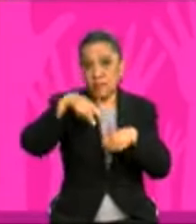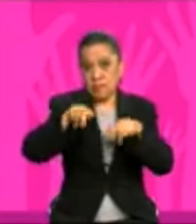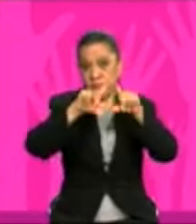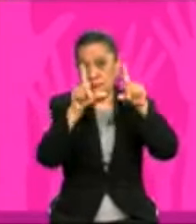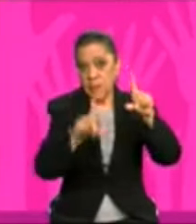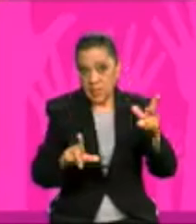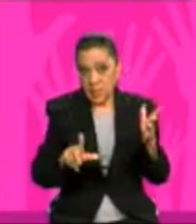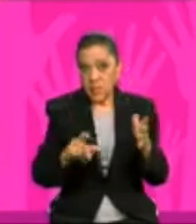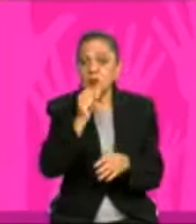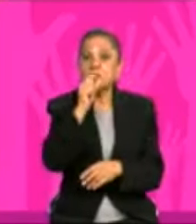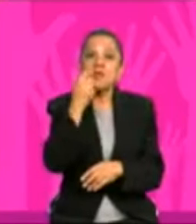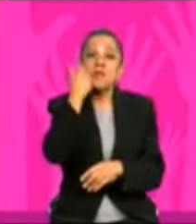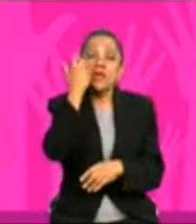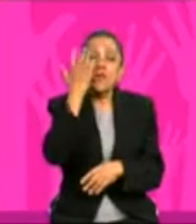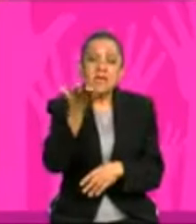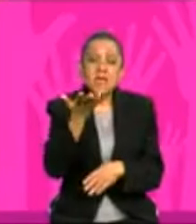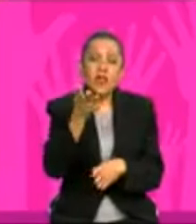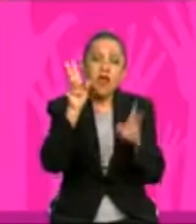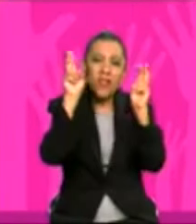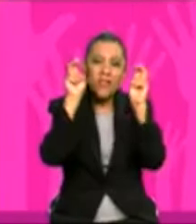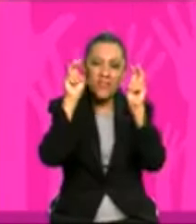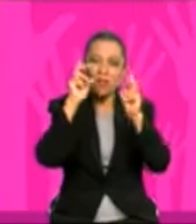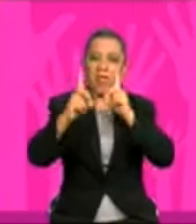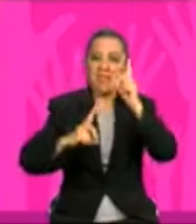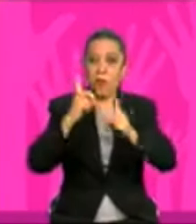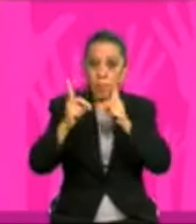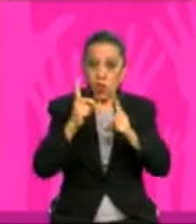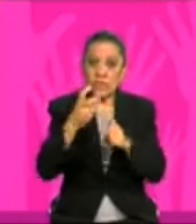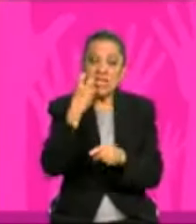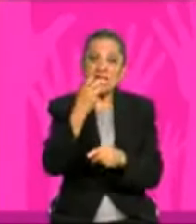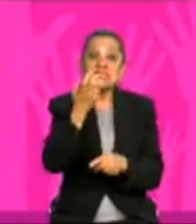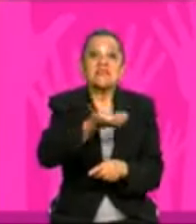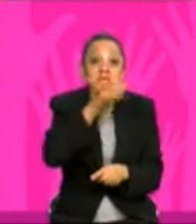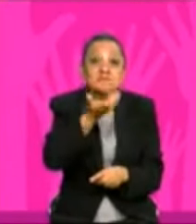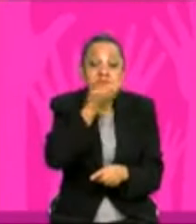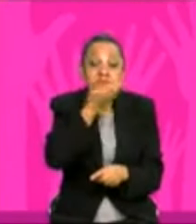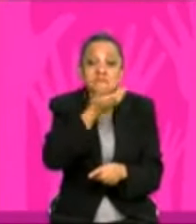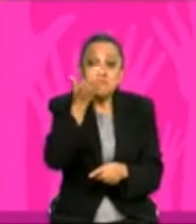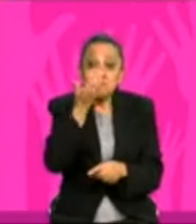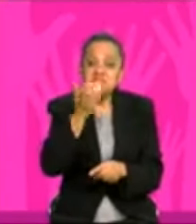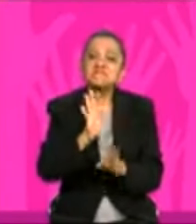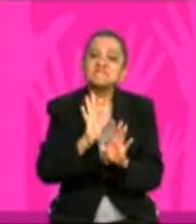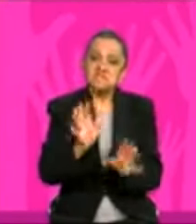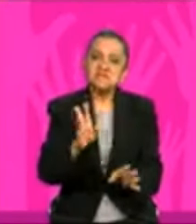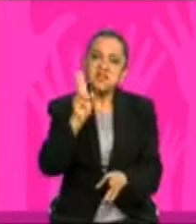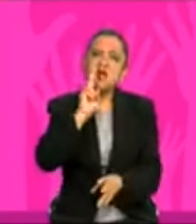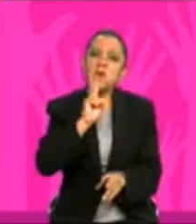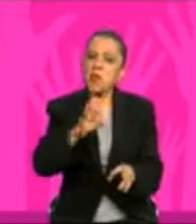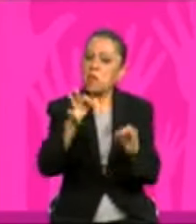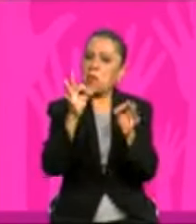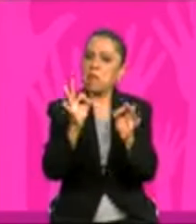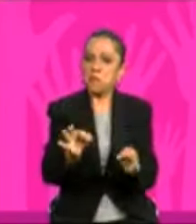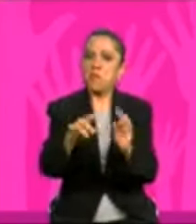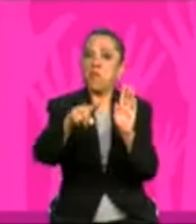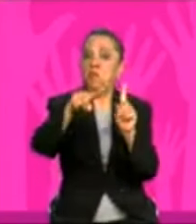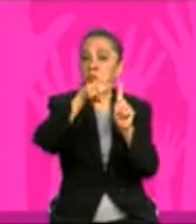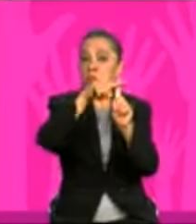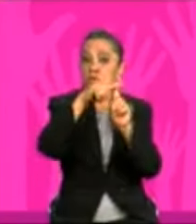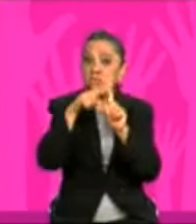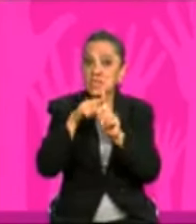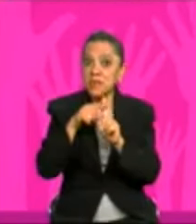hablar del deporte. Hacer deporte en la vida cotidiana ha probado que tiene efectos positivos en